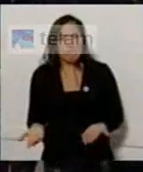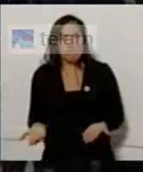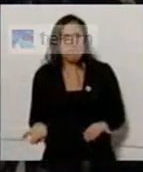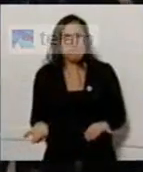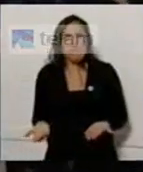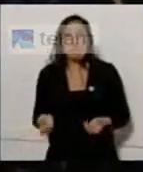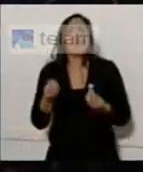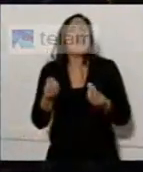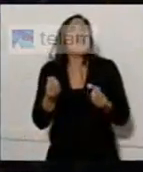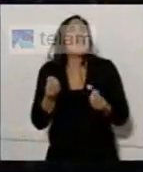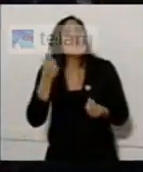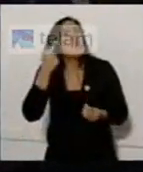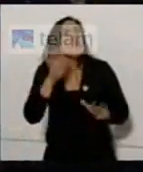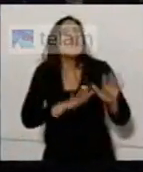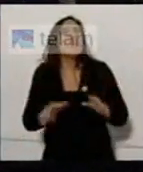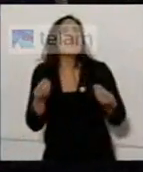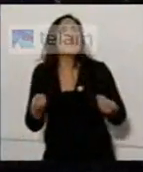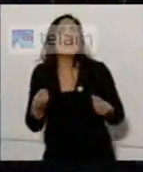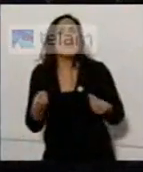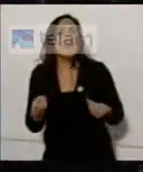¿Cómo hacer?